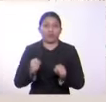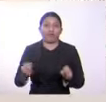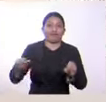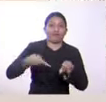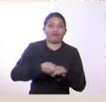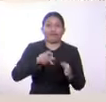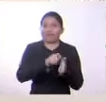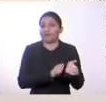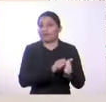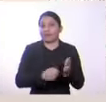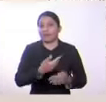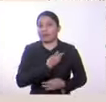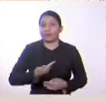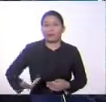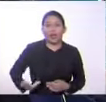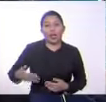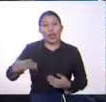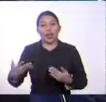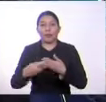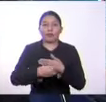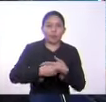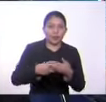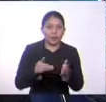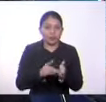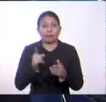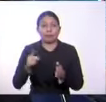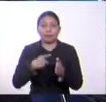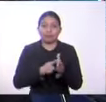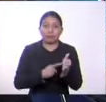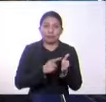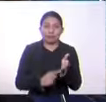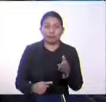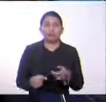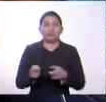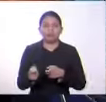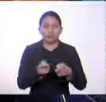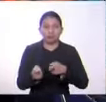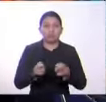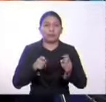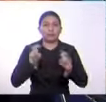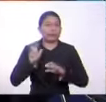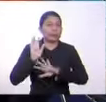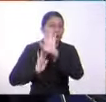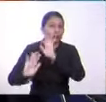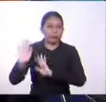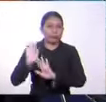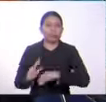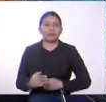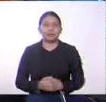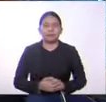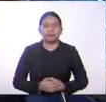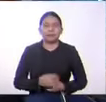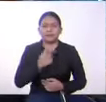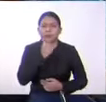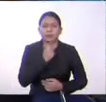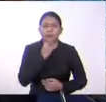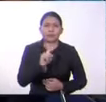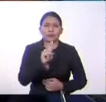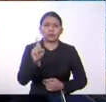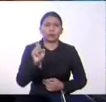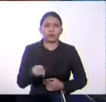para un cargo público, porque ya están estas restricciones que vienen dadas a raíz de la historia. Y fíjese que tenemos una pregunta, no sé